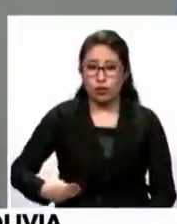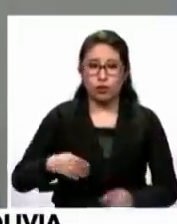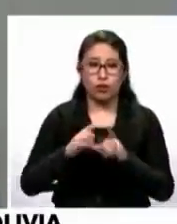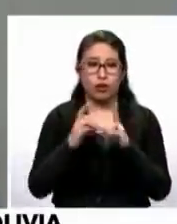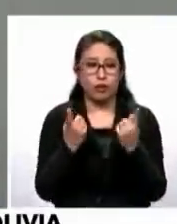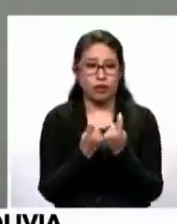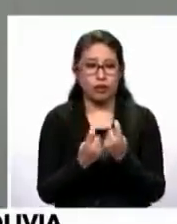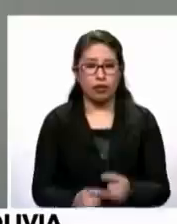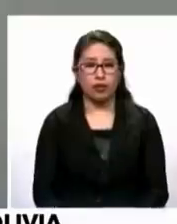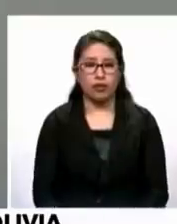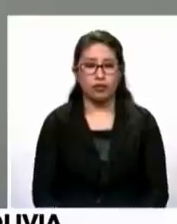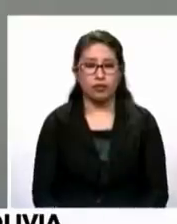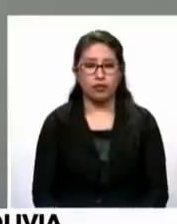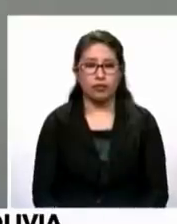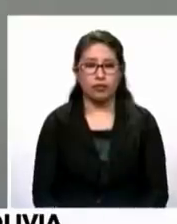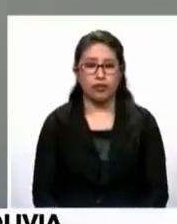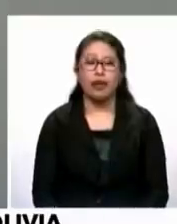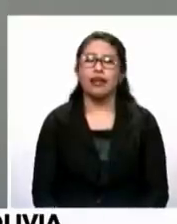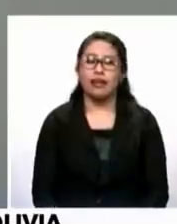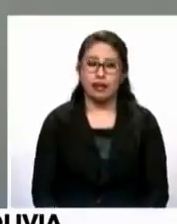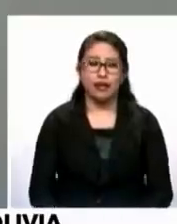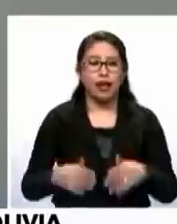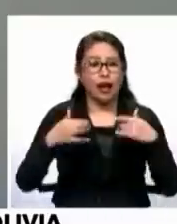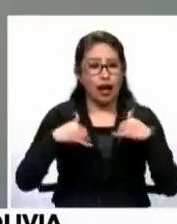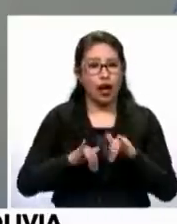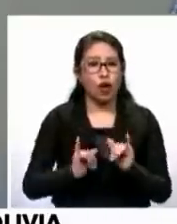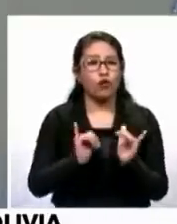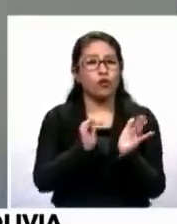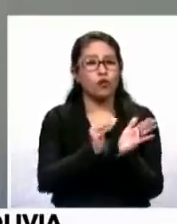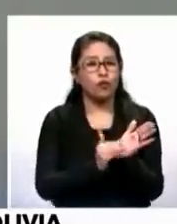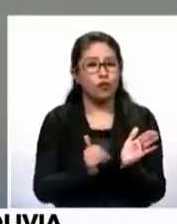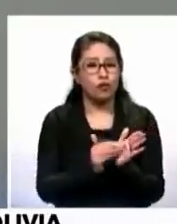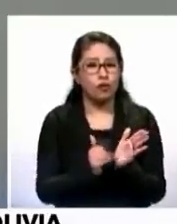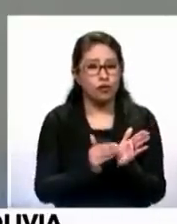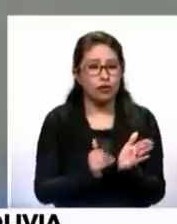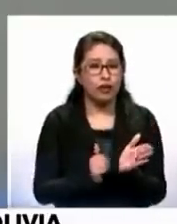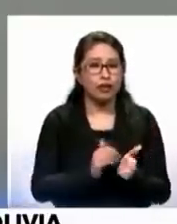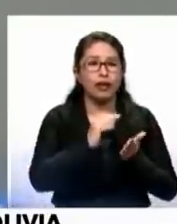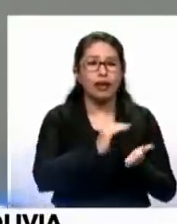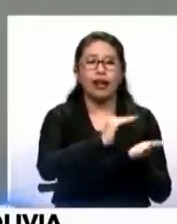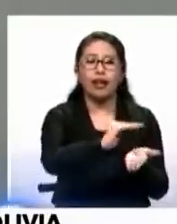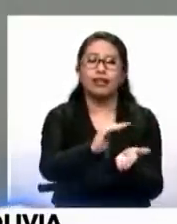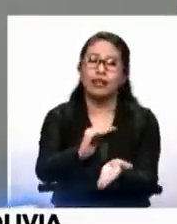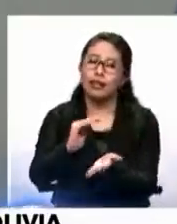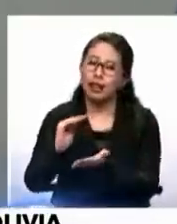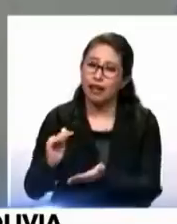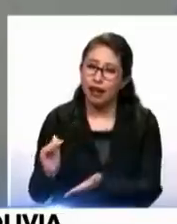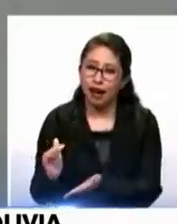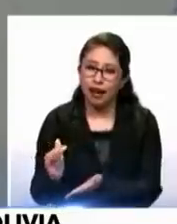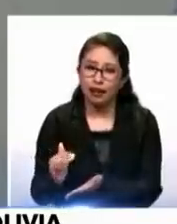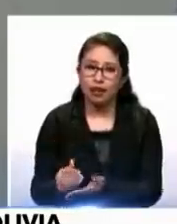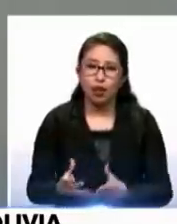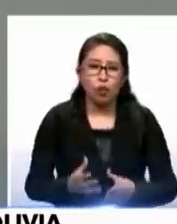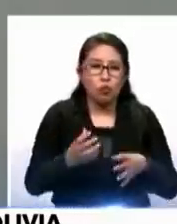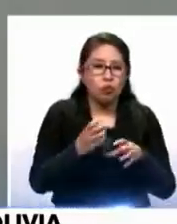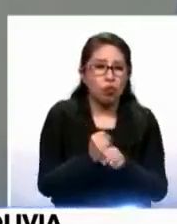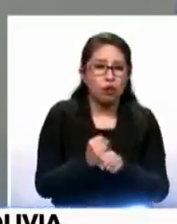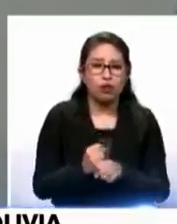y obviamente que quedan pendientes también hacer las entregas en las donaciones que se